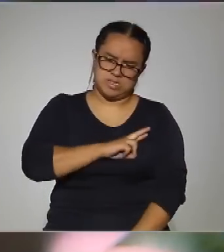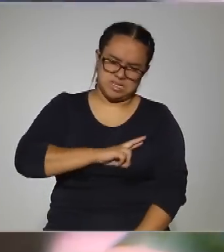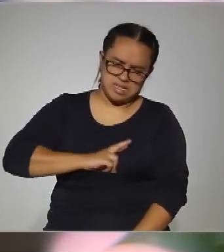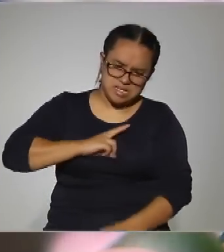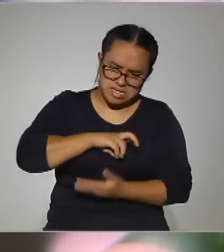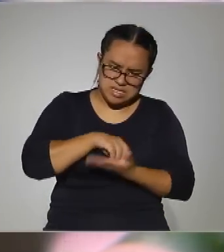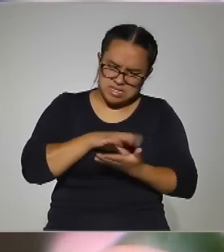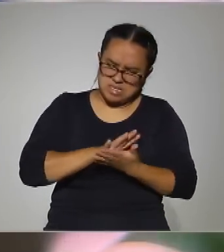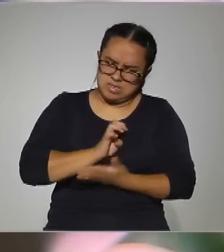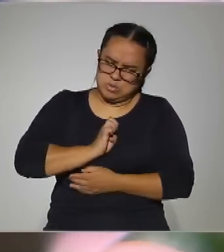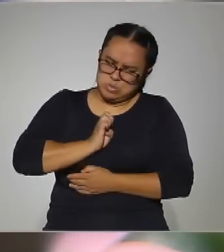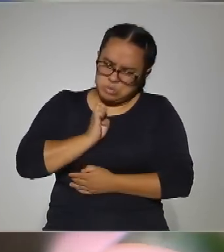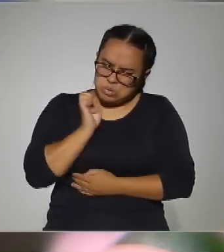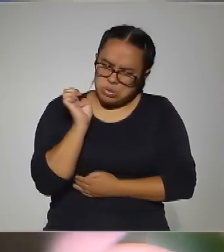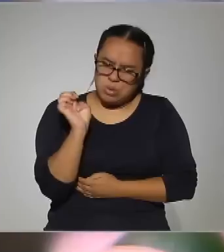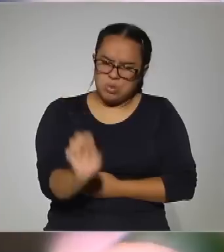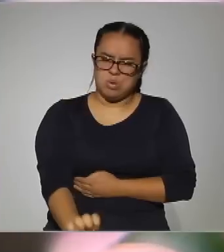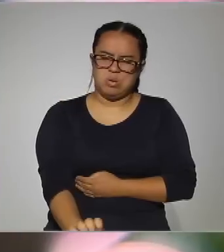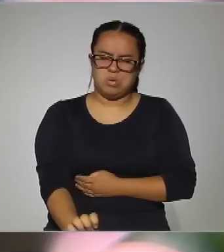rencor,